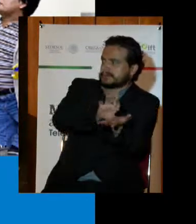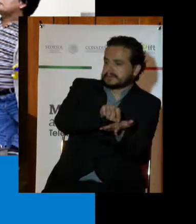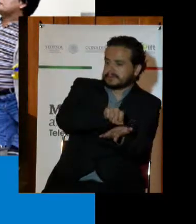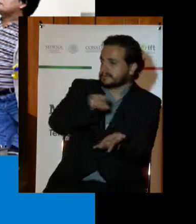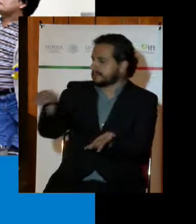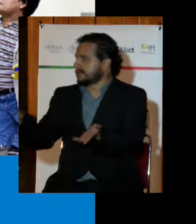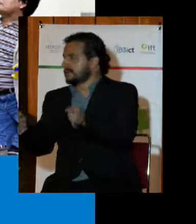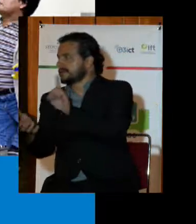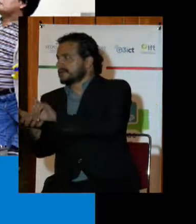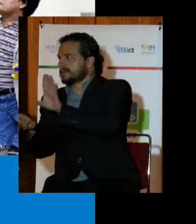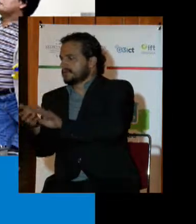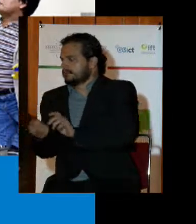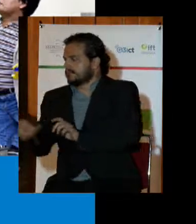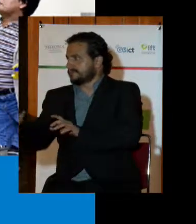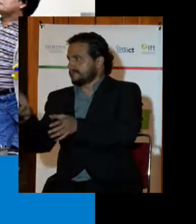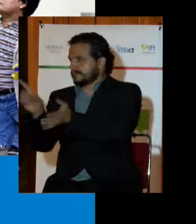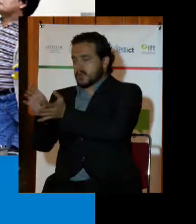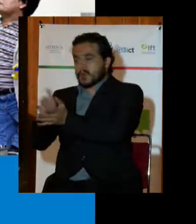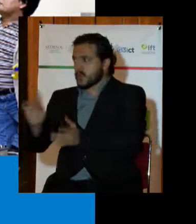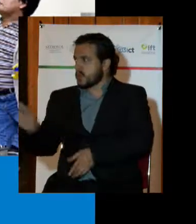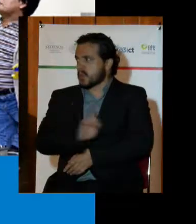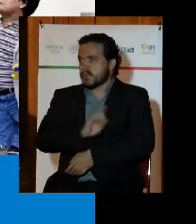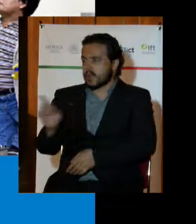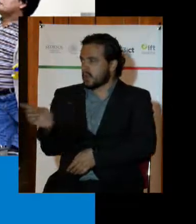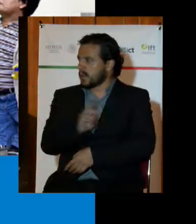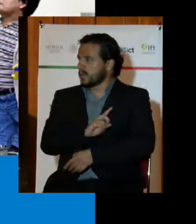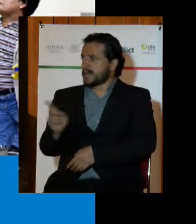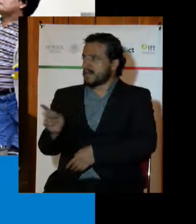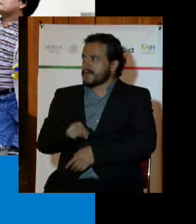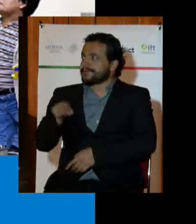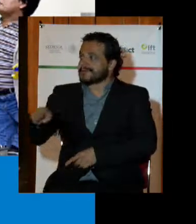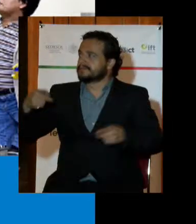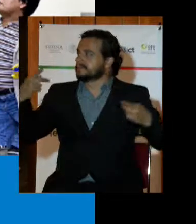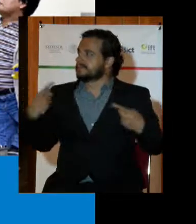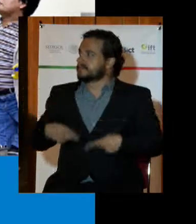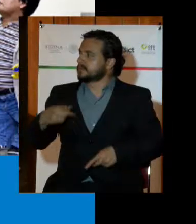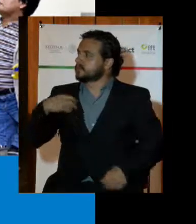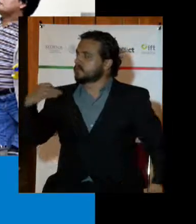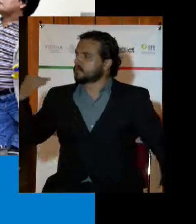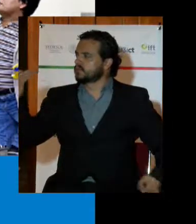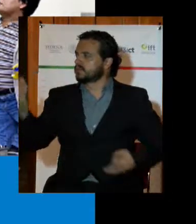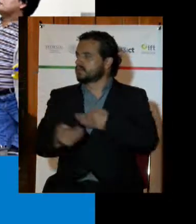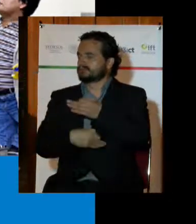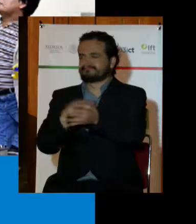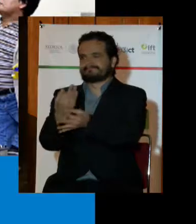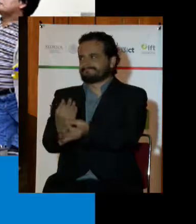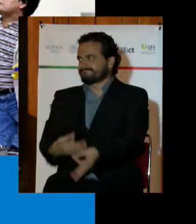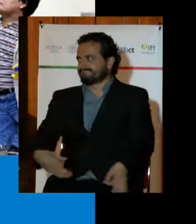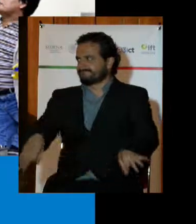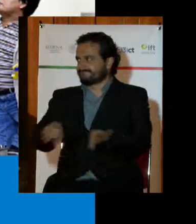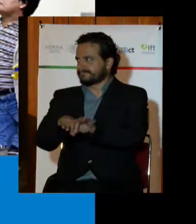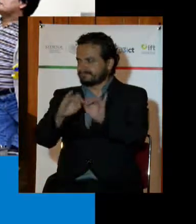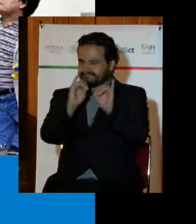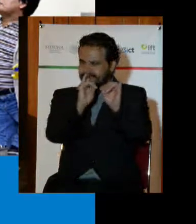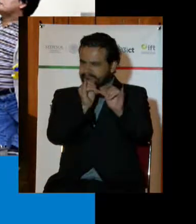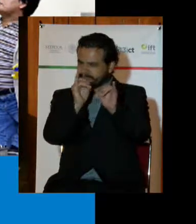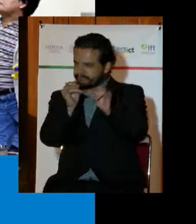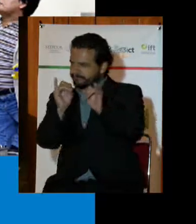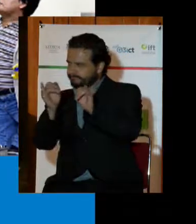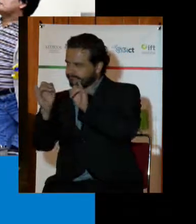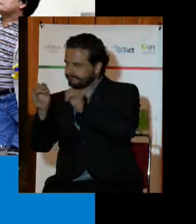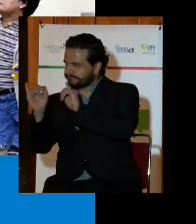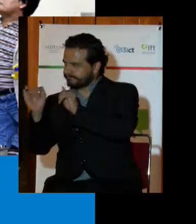Entonces, siempre está primero la persona, todos somos importantes como individuos y lo que tenemos que lograr es que las herramientas de